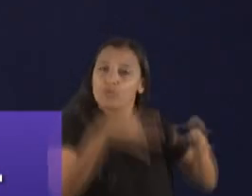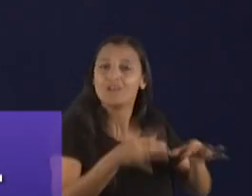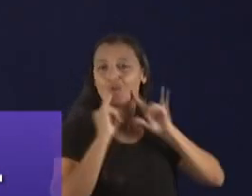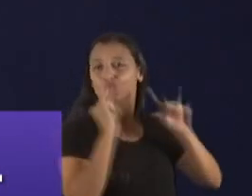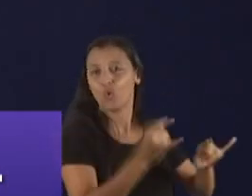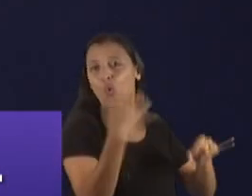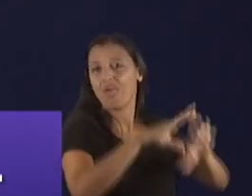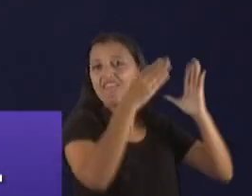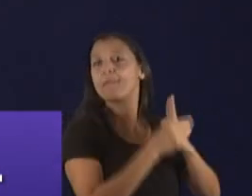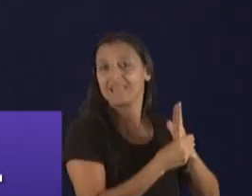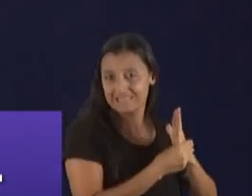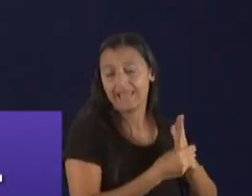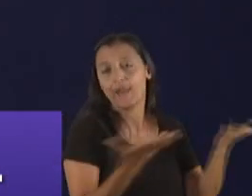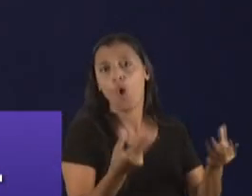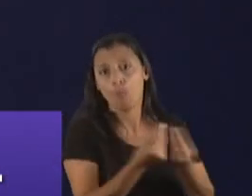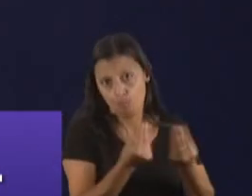ante preguntas de ustedes